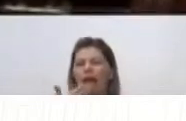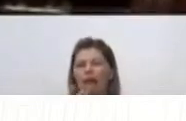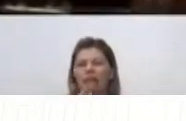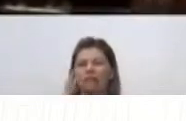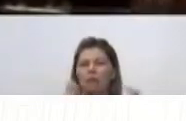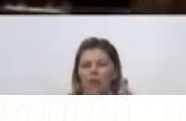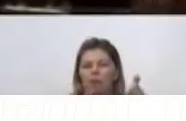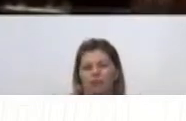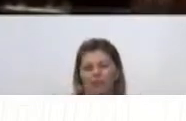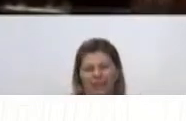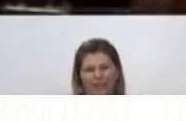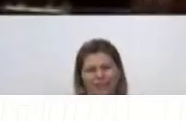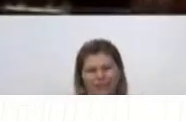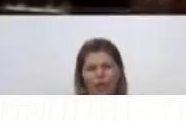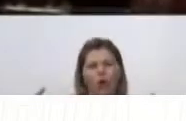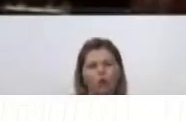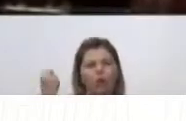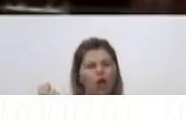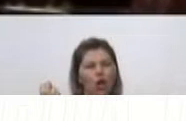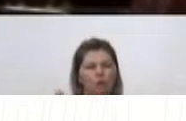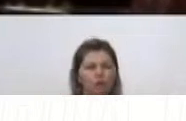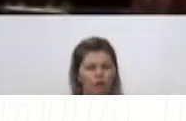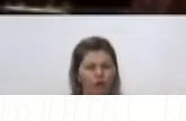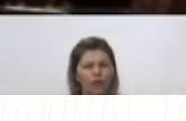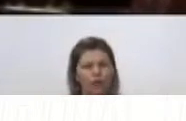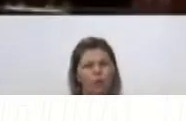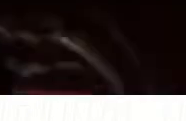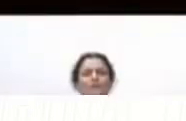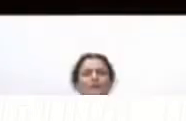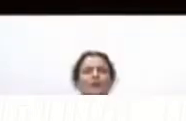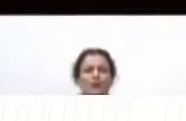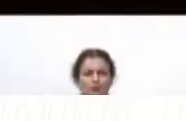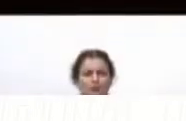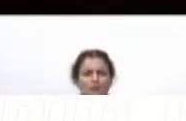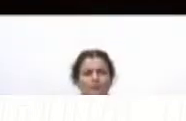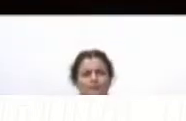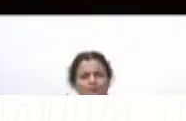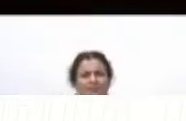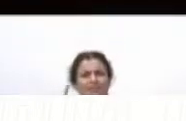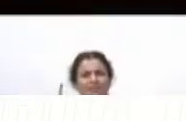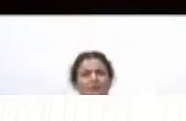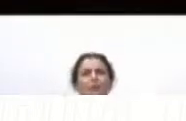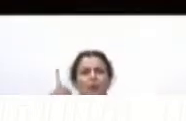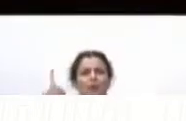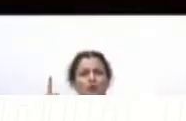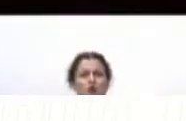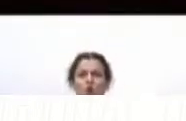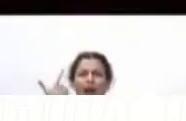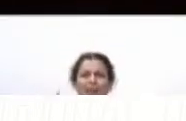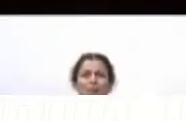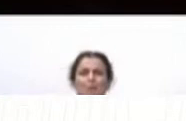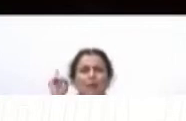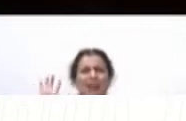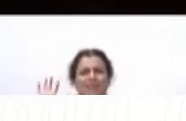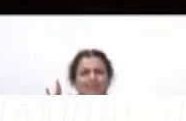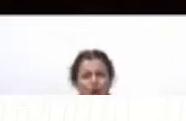mayor autoridad, posiblemente, de frenar la sesión o de al menos evitar que en el temario